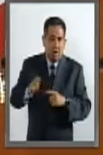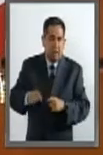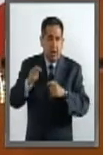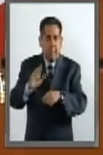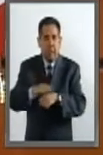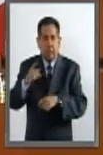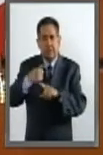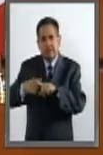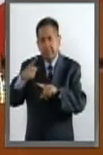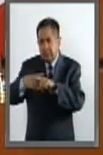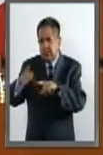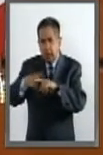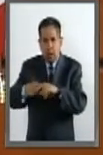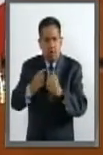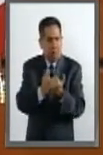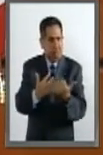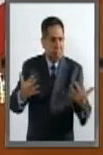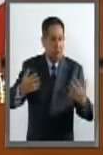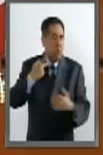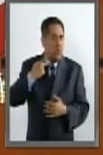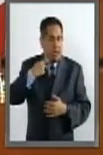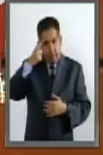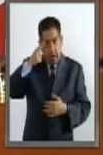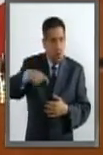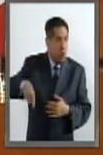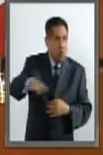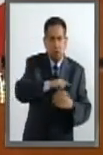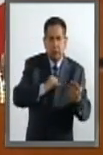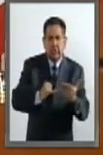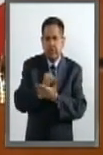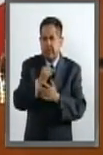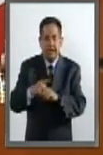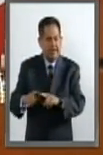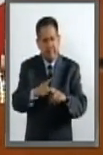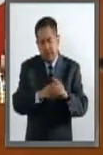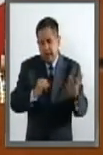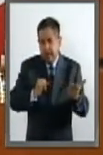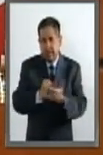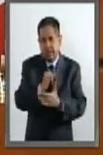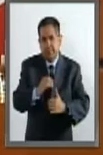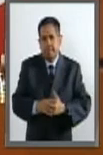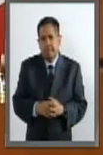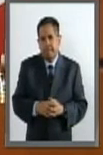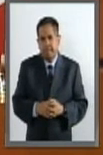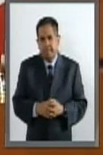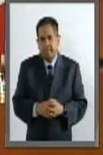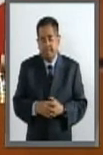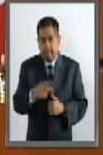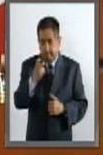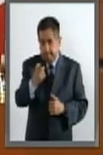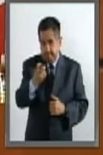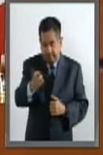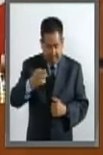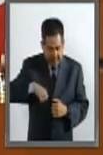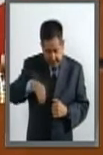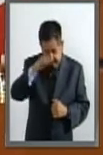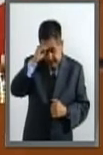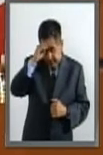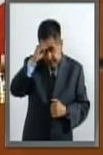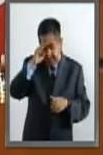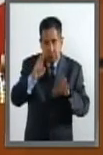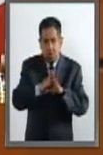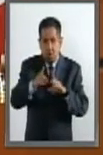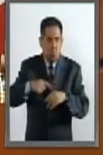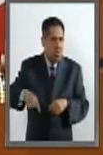la pluralidad política en la toma de las decisiones públicas. De esta forma, buscamos encontrar un